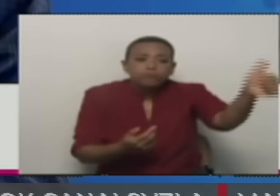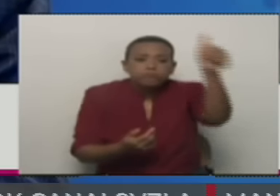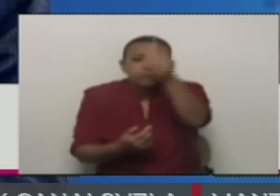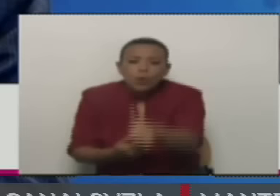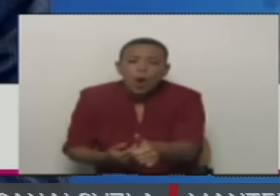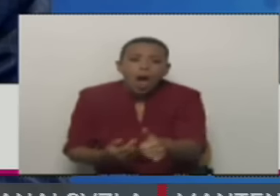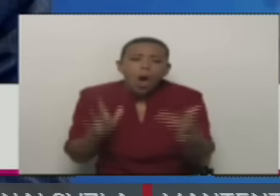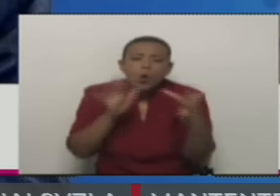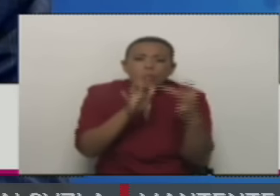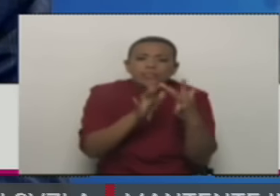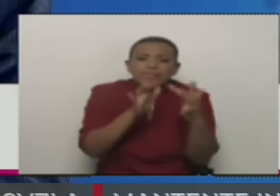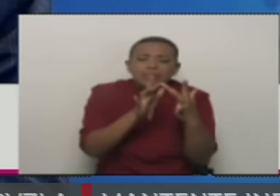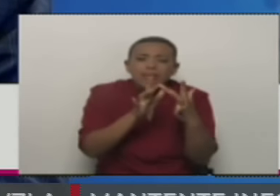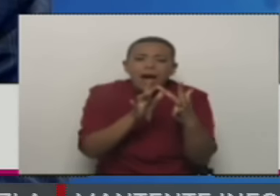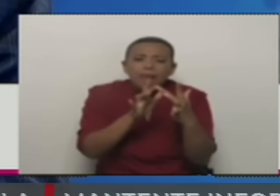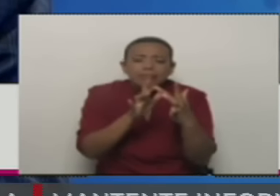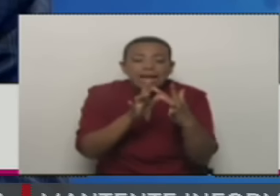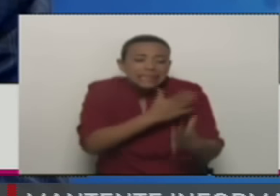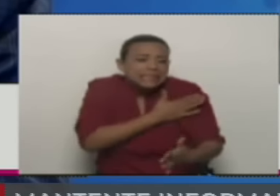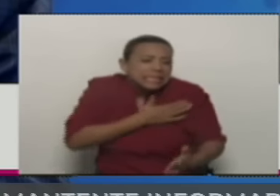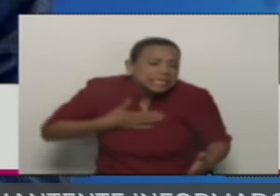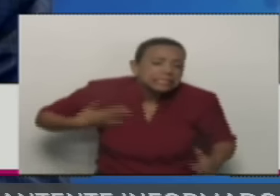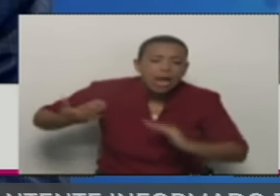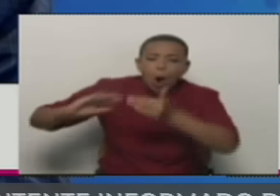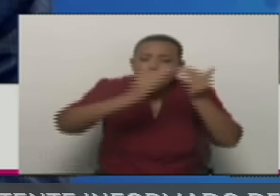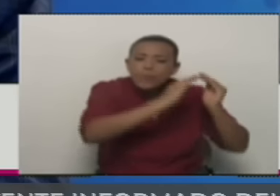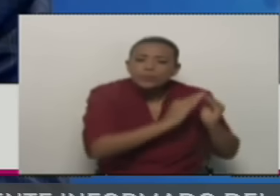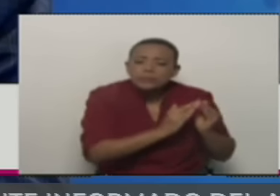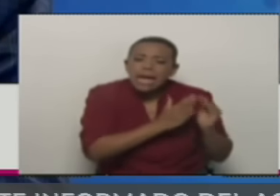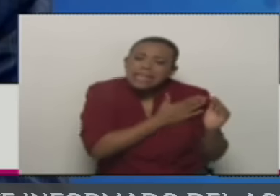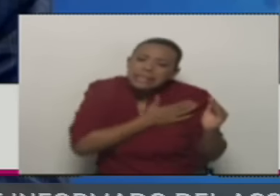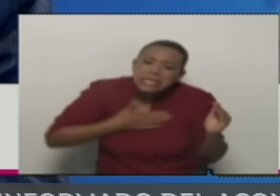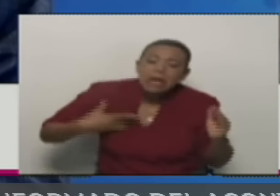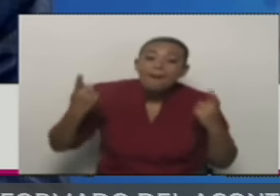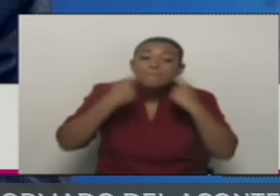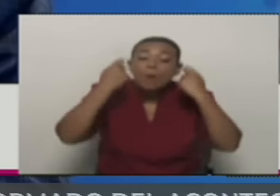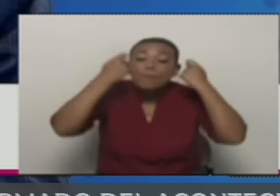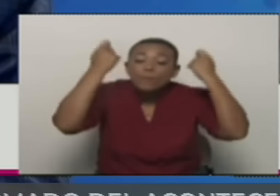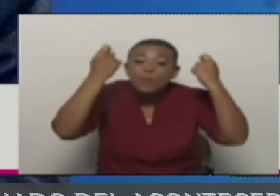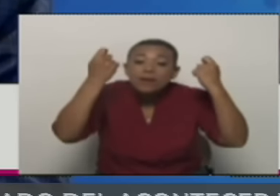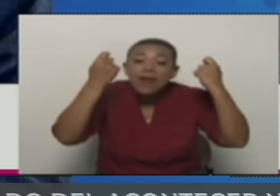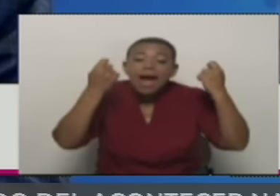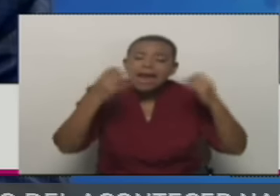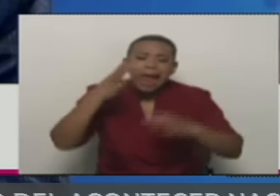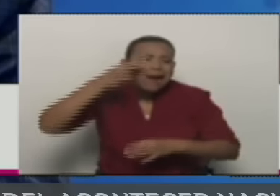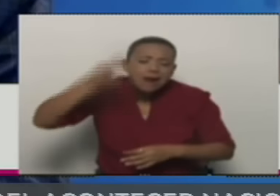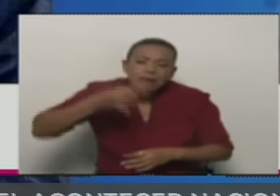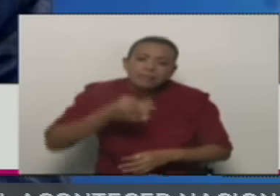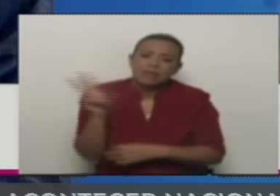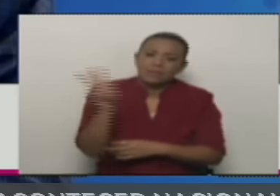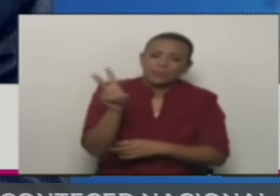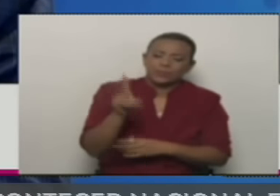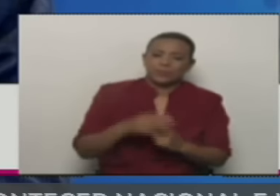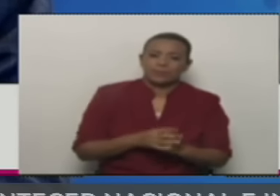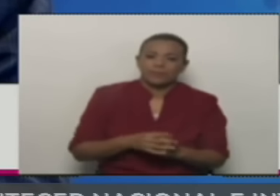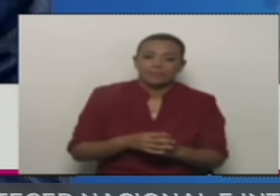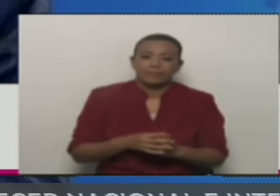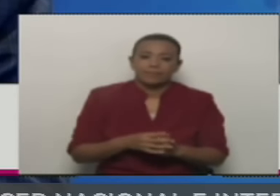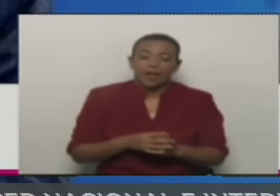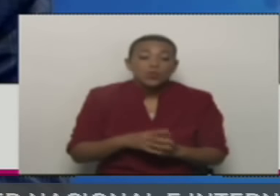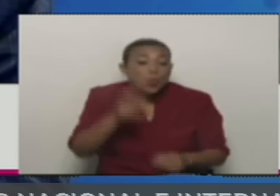la conexión entre el deseo colectivo popular y la realidad venezolana.